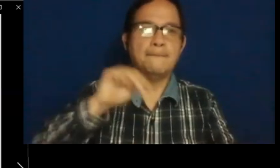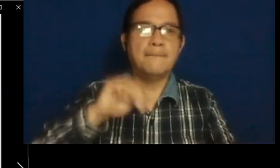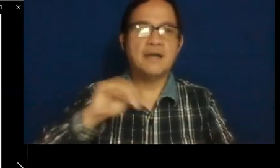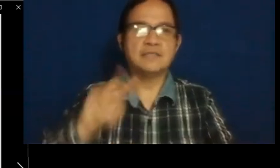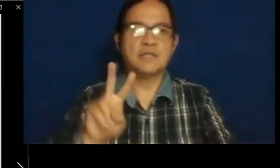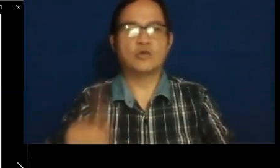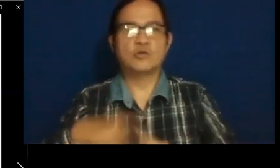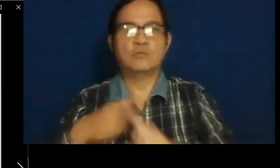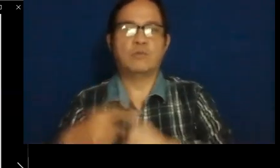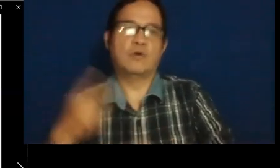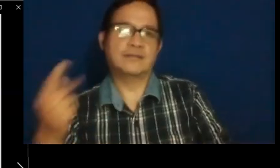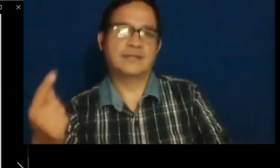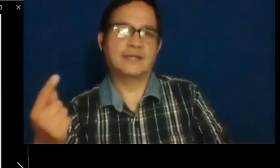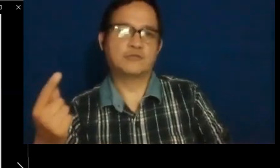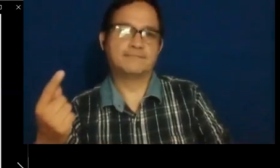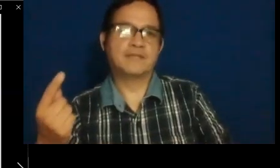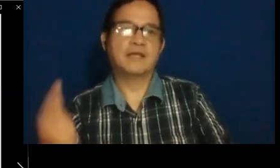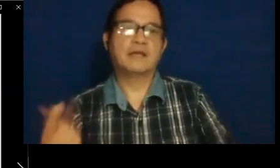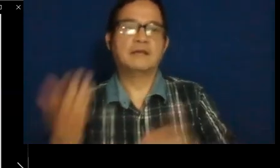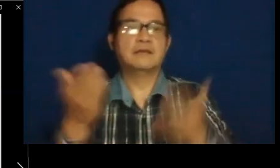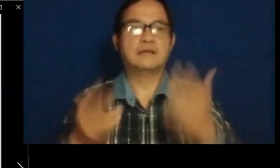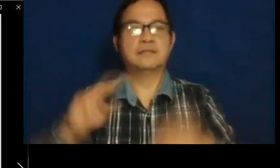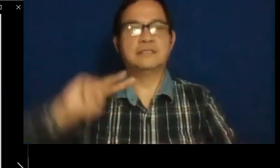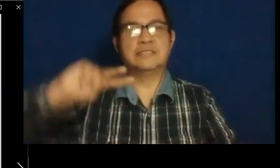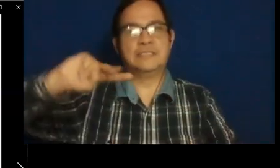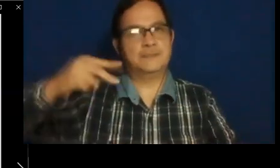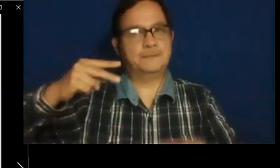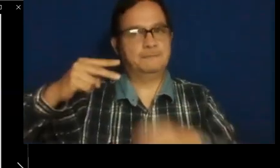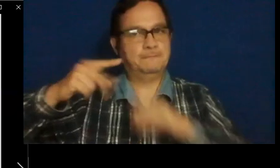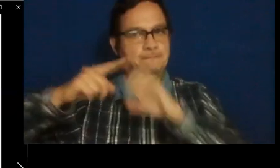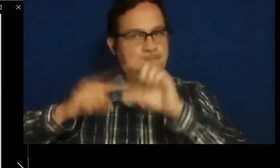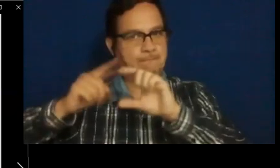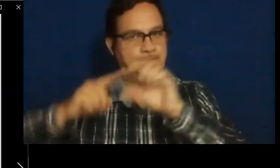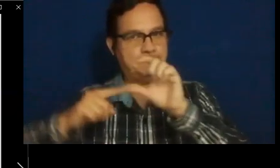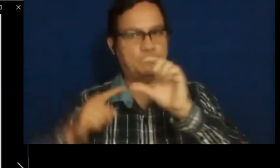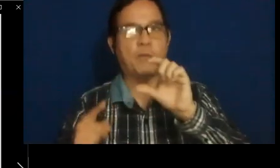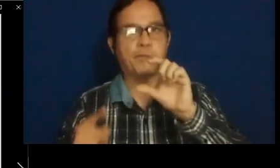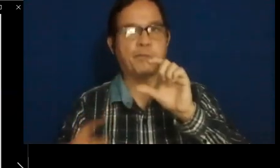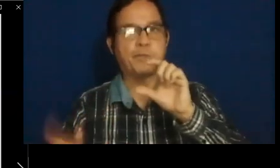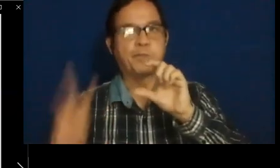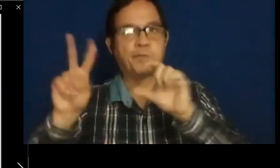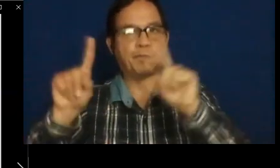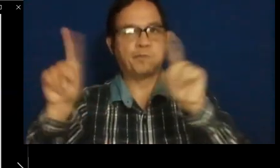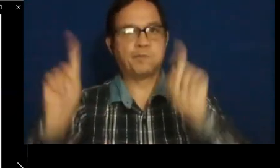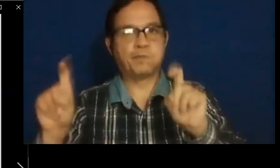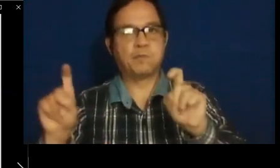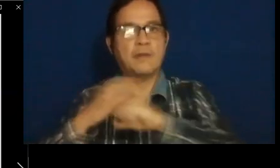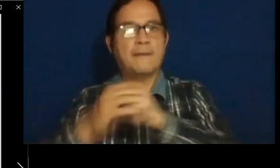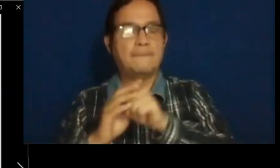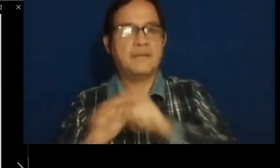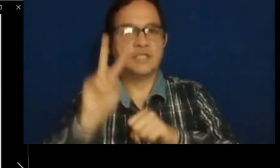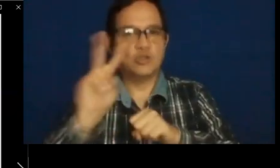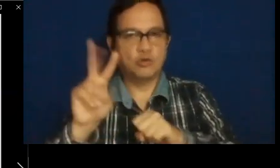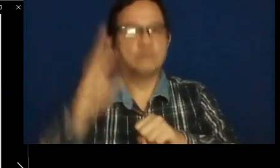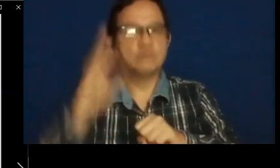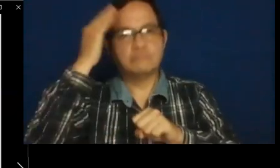aceleración. Y aquí entonces voy a tener una segunda ecuación que va a tener también dos incógnitas. Miremos, masa 2 la